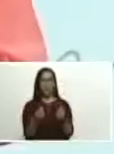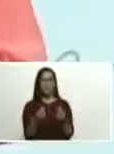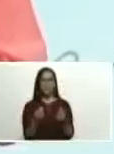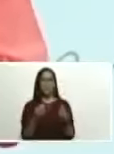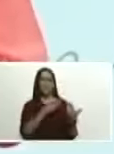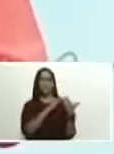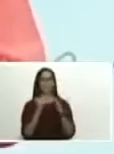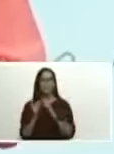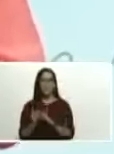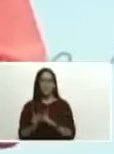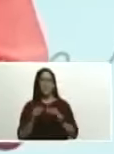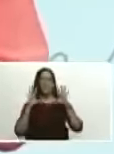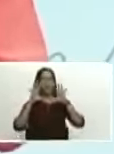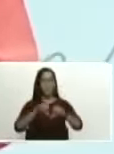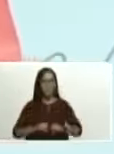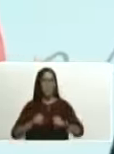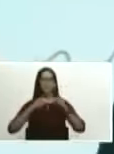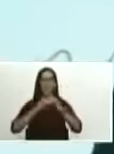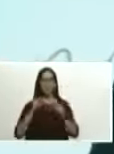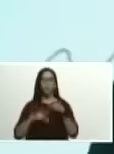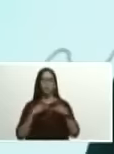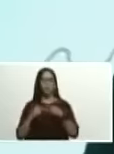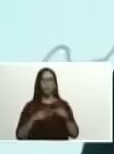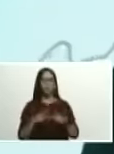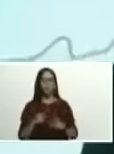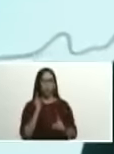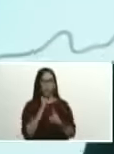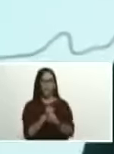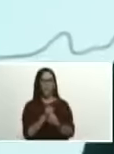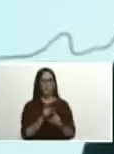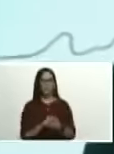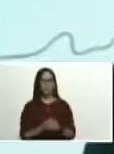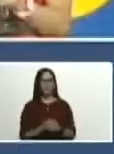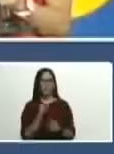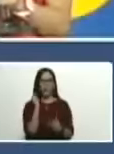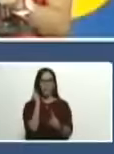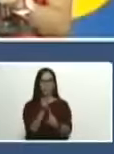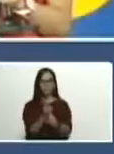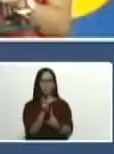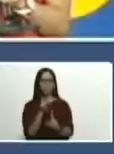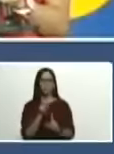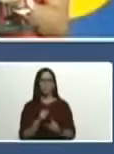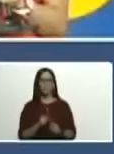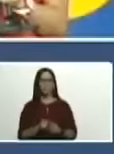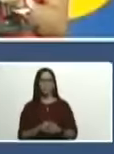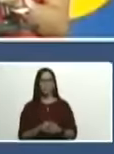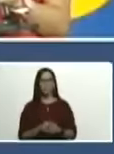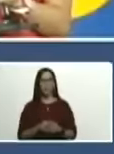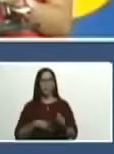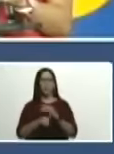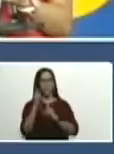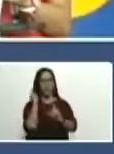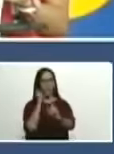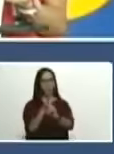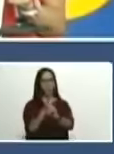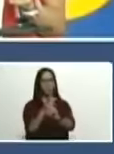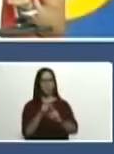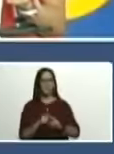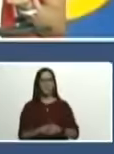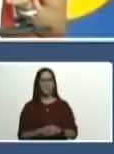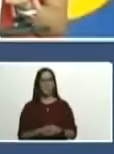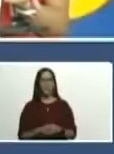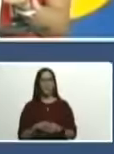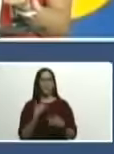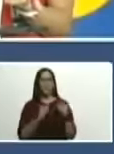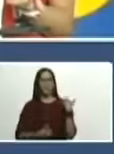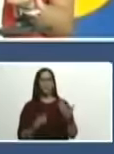las comunas para comprar todos sus productos? Concreto, en el presidente, punto. Le propongo... Vamos al grano.